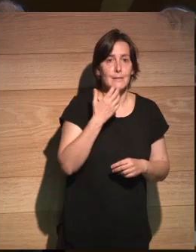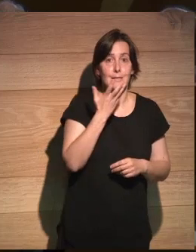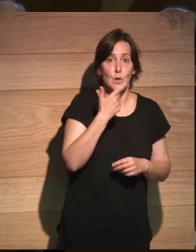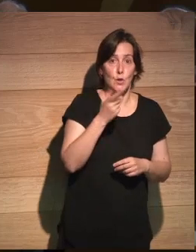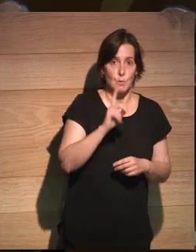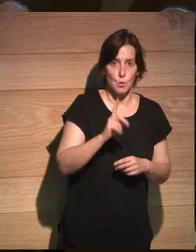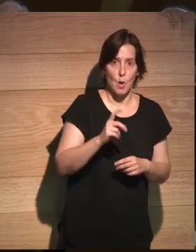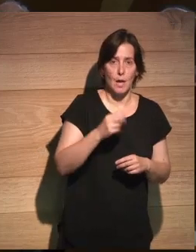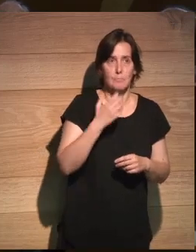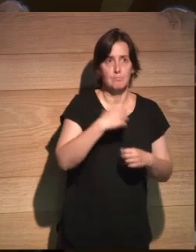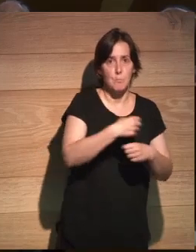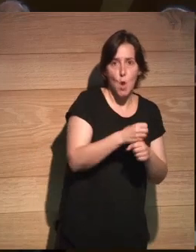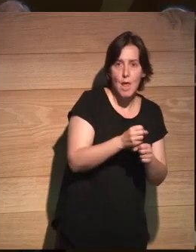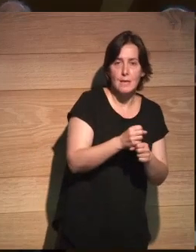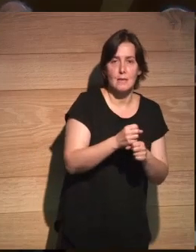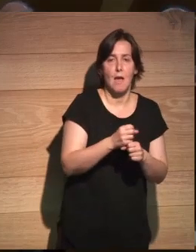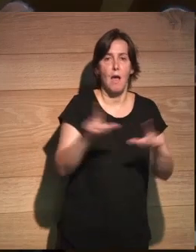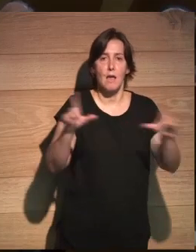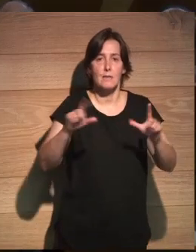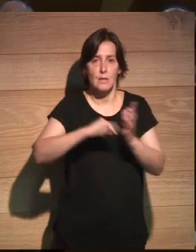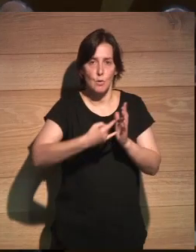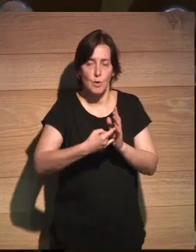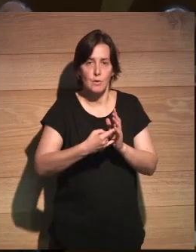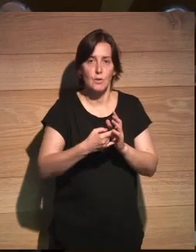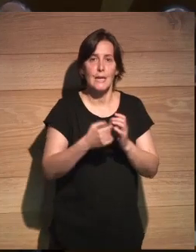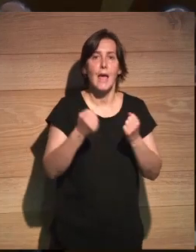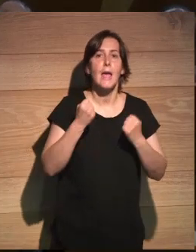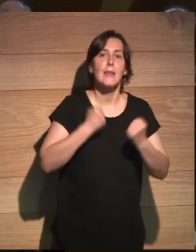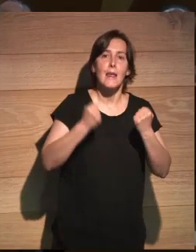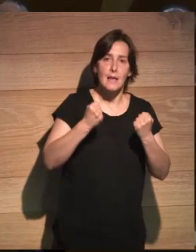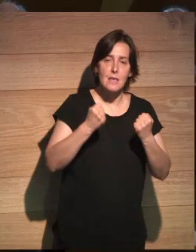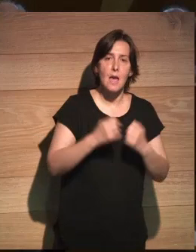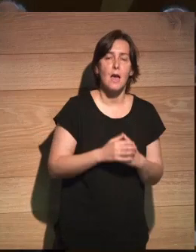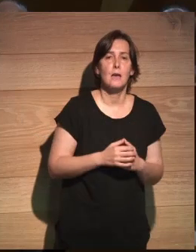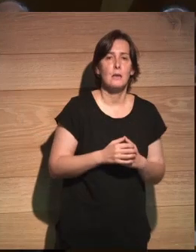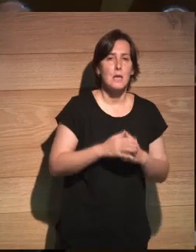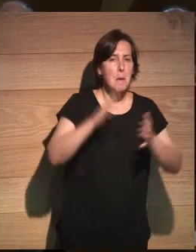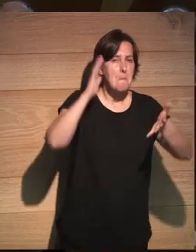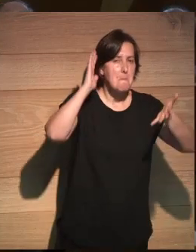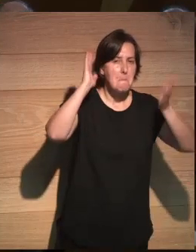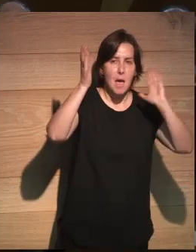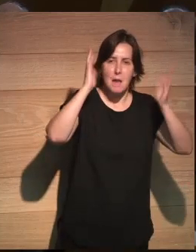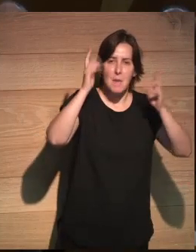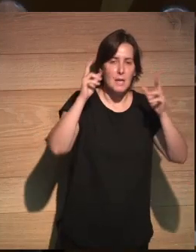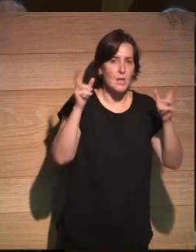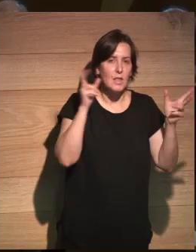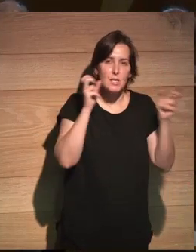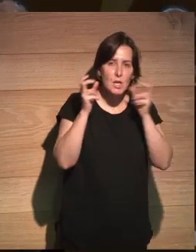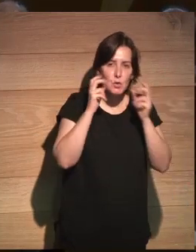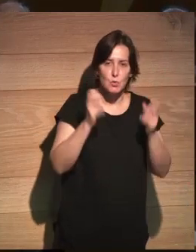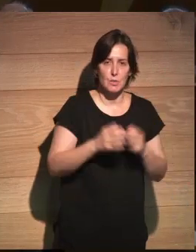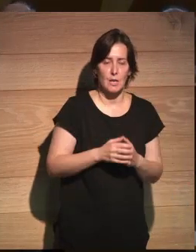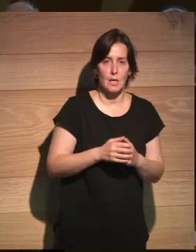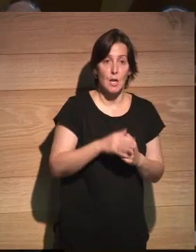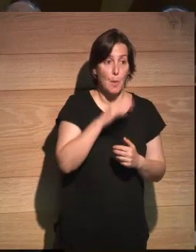de biología, de telecomunicaciones, de energía. Y las barbaridades que se pueden oír o decir no están